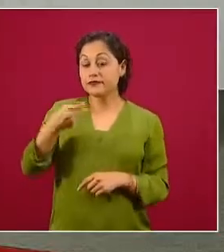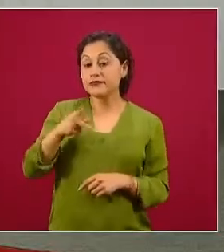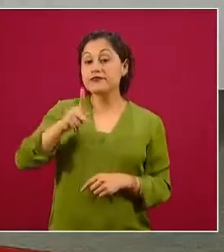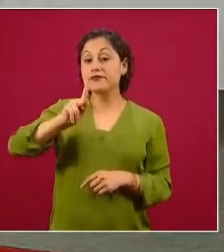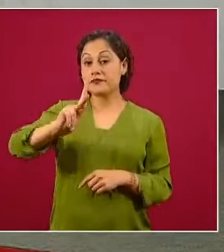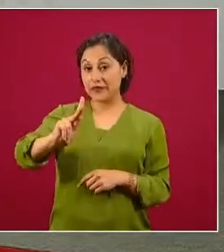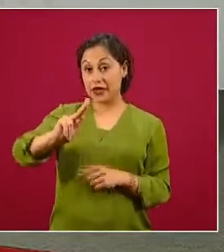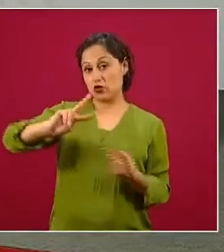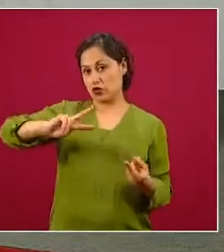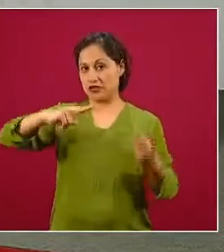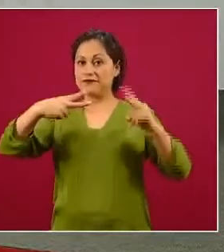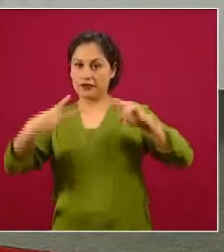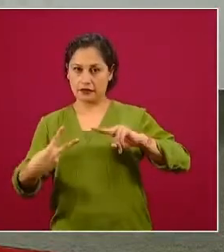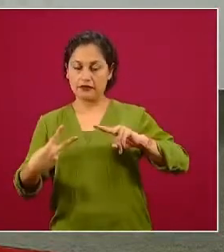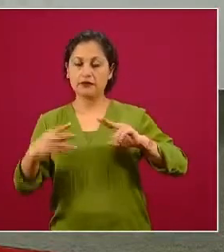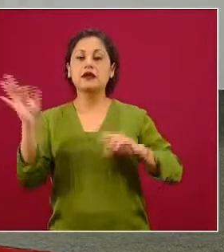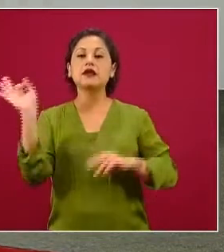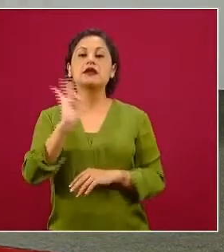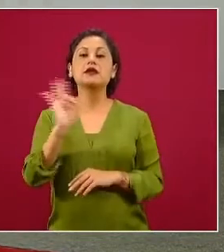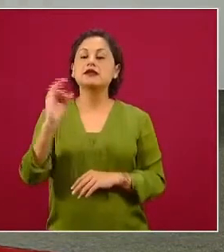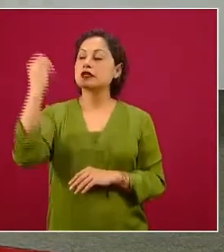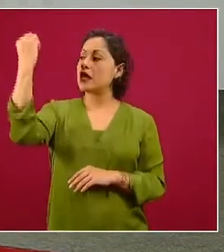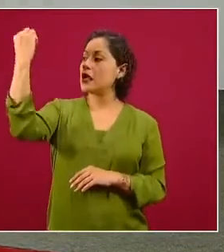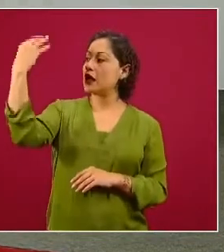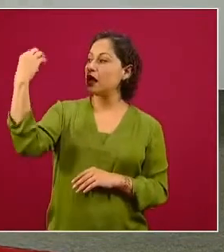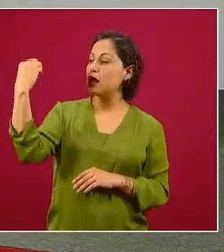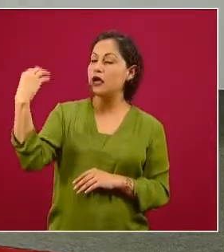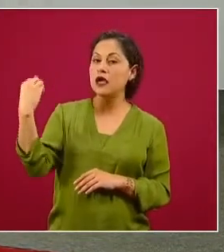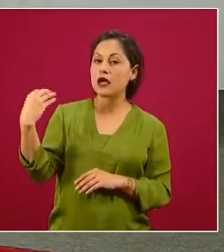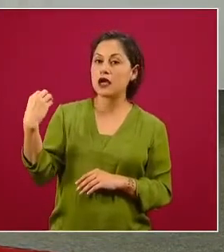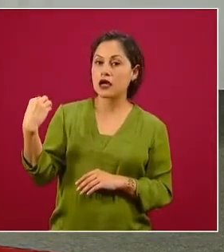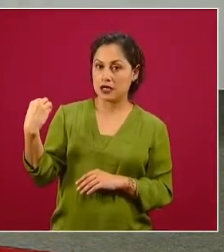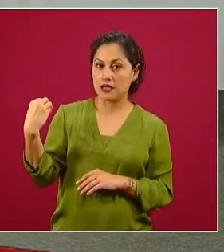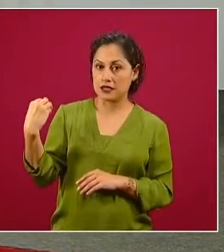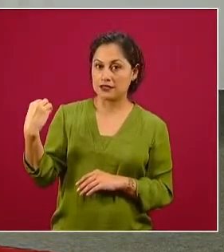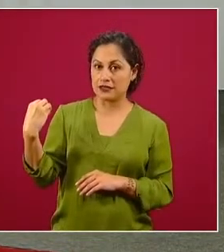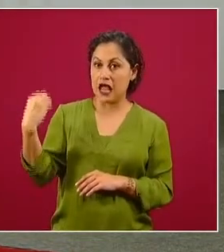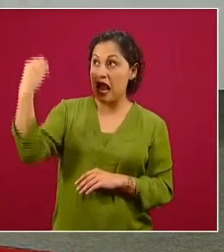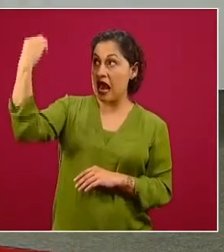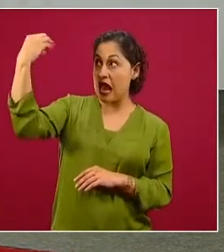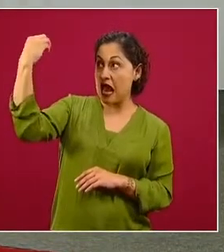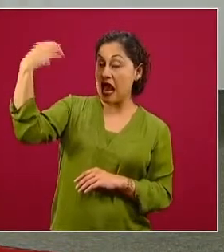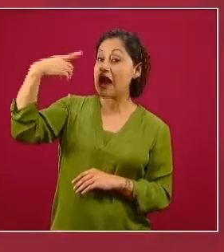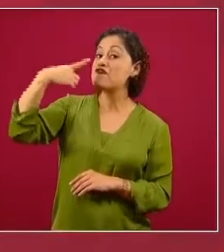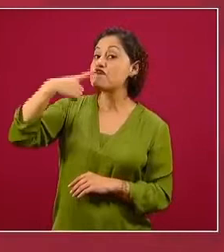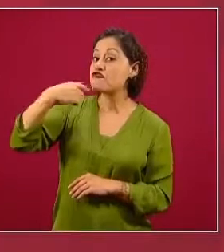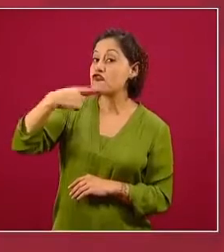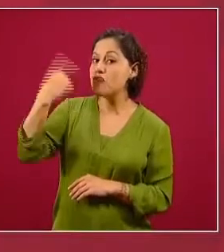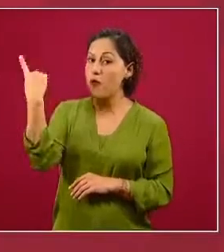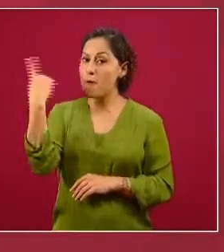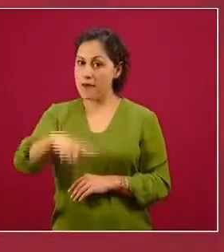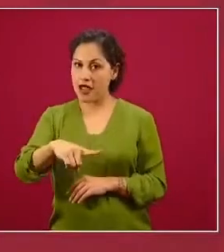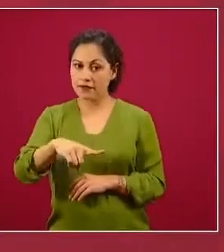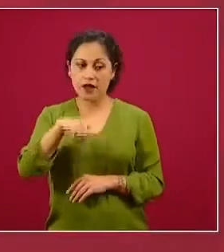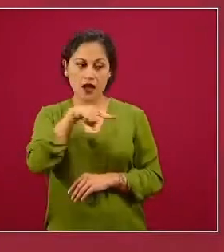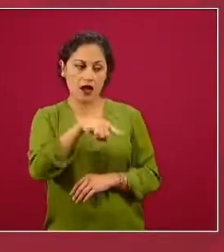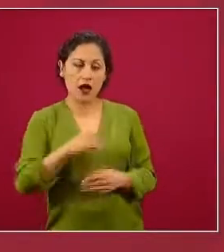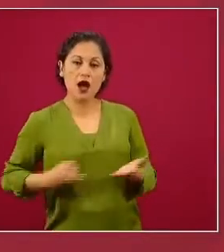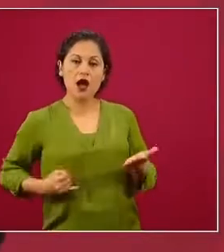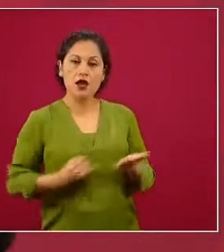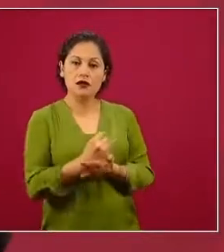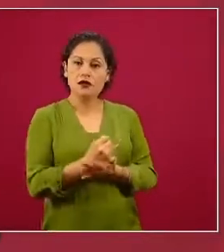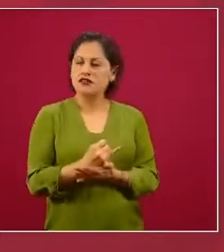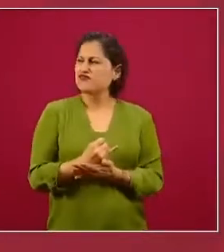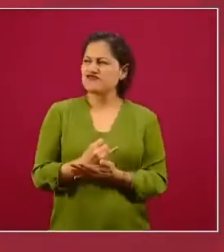no, para mí la realidad es, esto es naranja. Lo que decimos es, no lo recomendamos, por